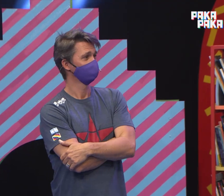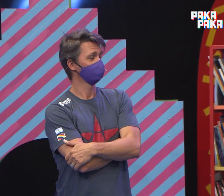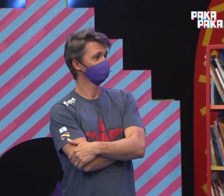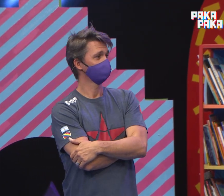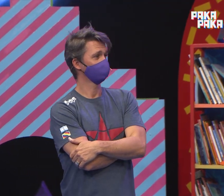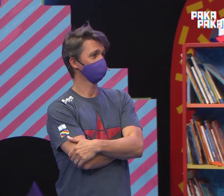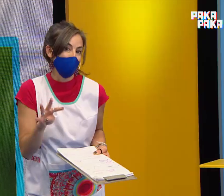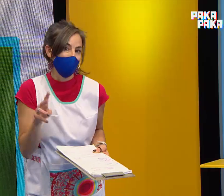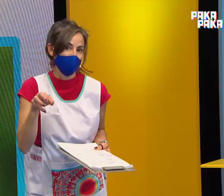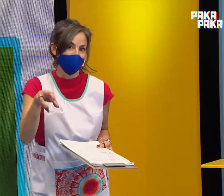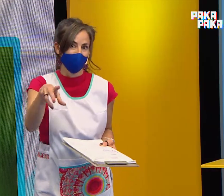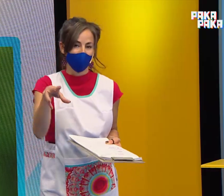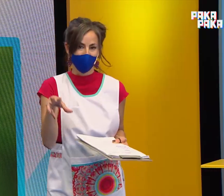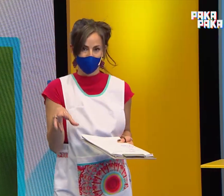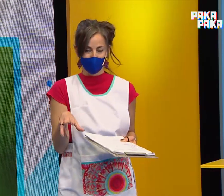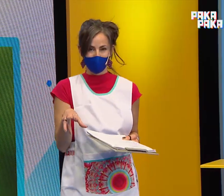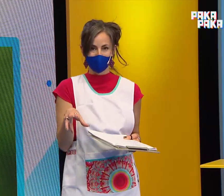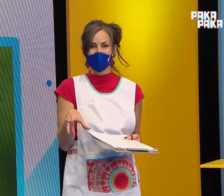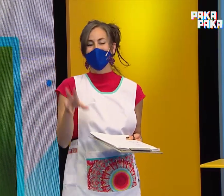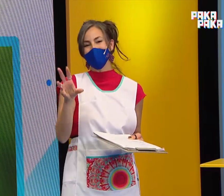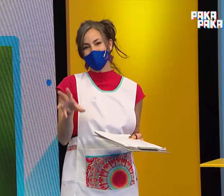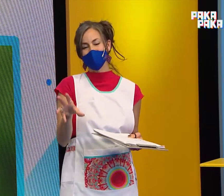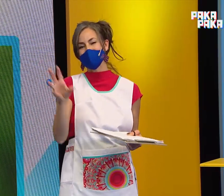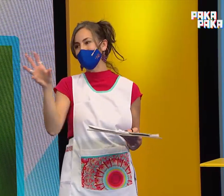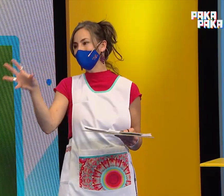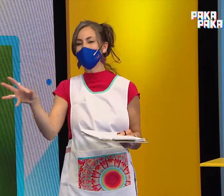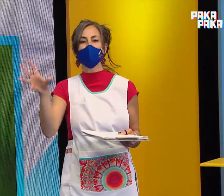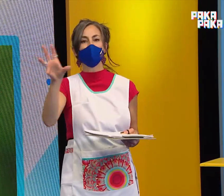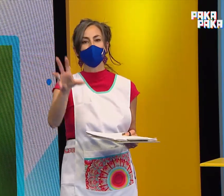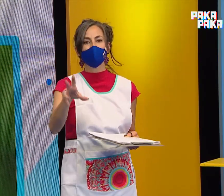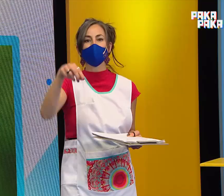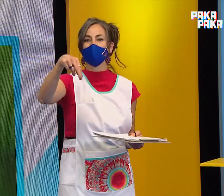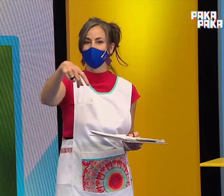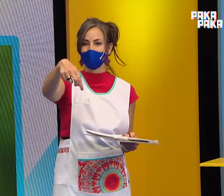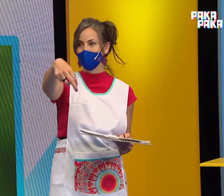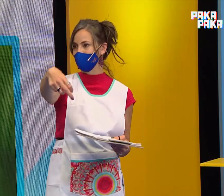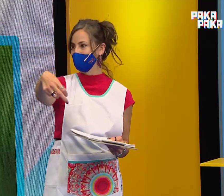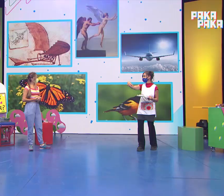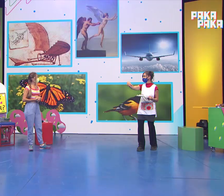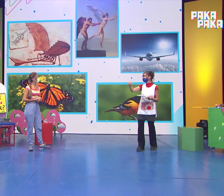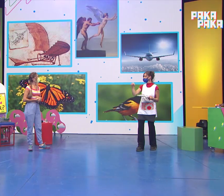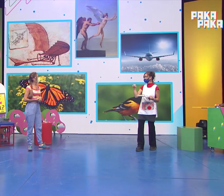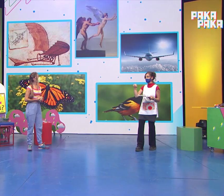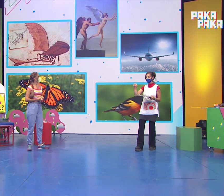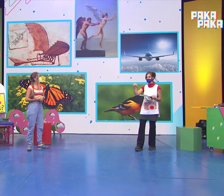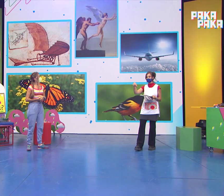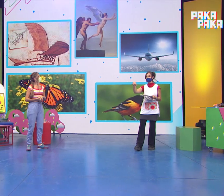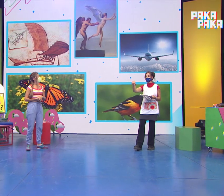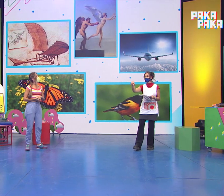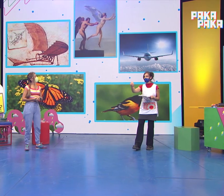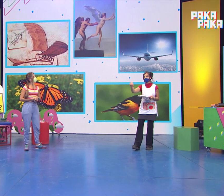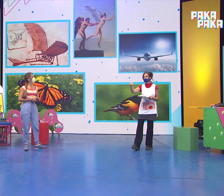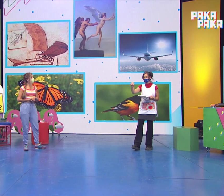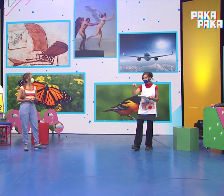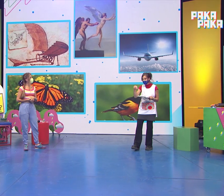patas, a diferencia de cuadrúpedo, que son los que andan en cuatro patas. Por supuesto. Entonces, heredaron de los dinosaurios el andar bípedo. Sí. Y también otras cosas